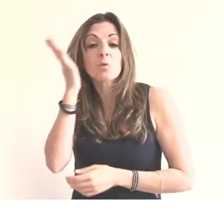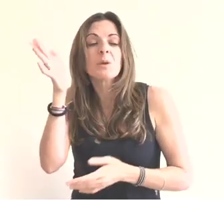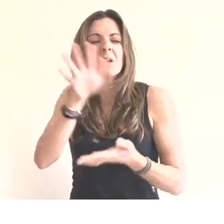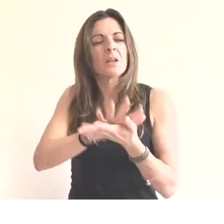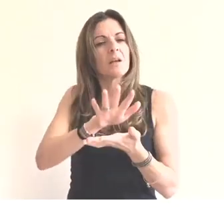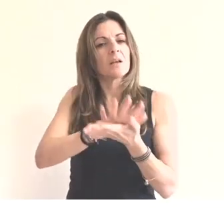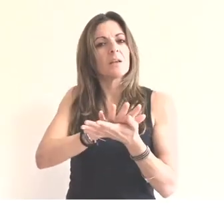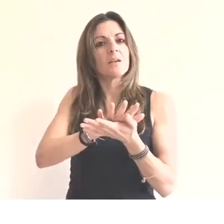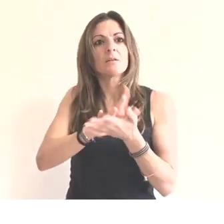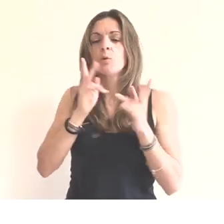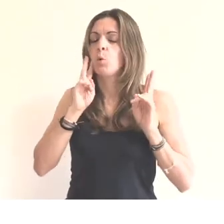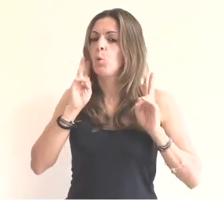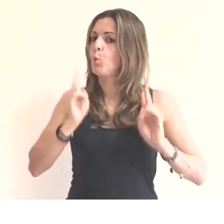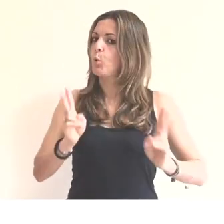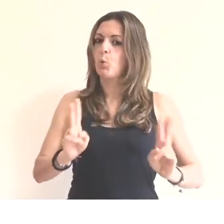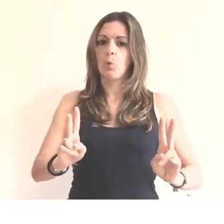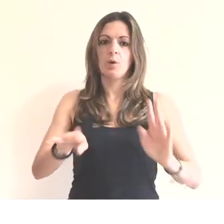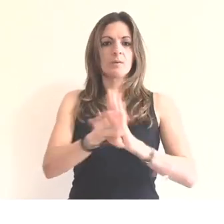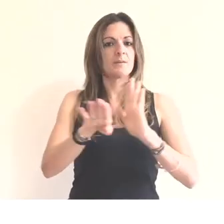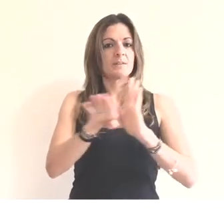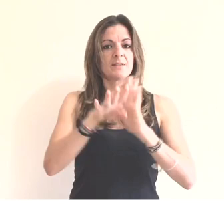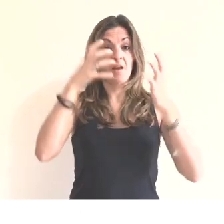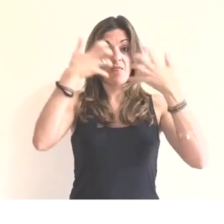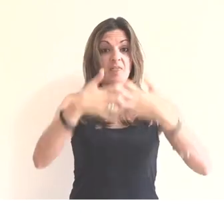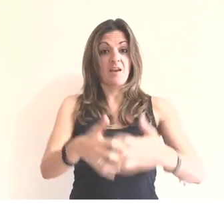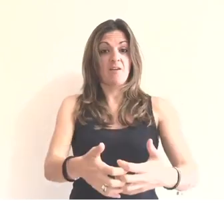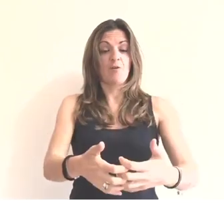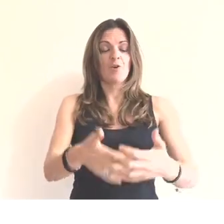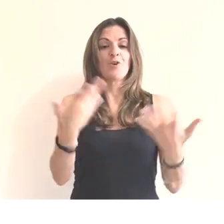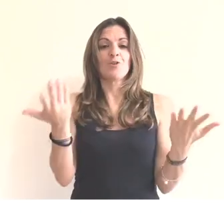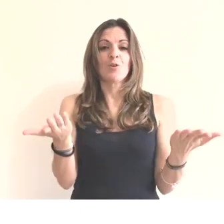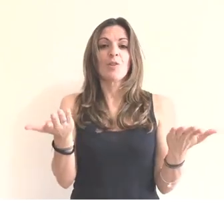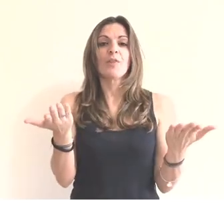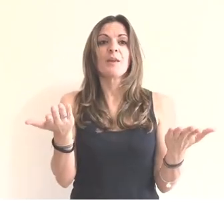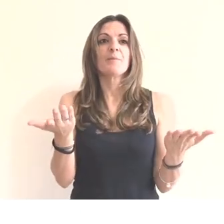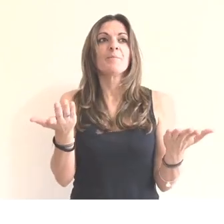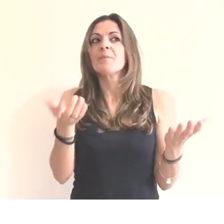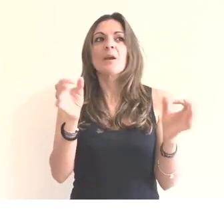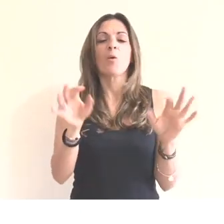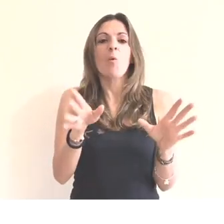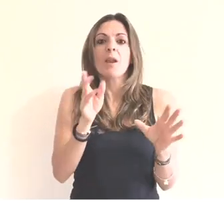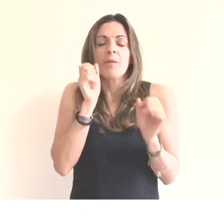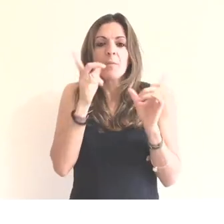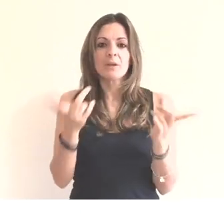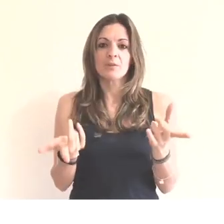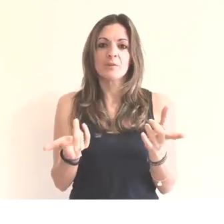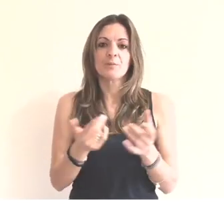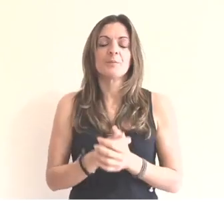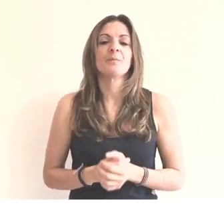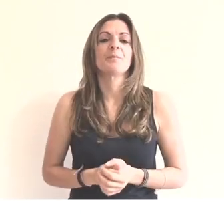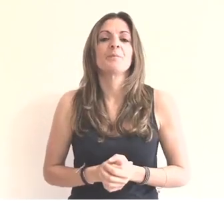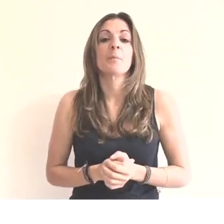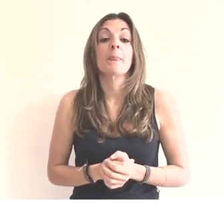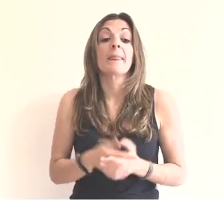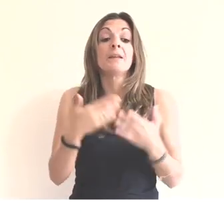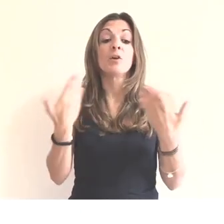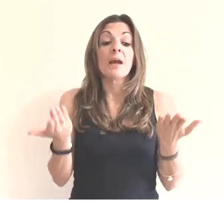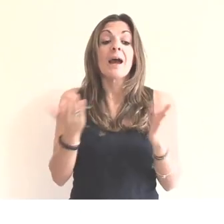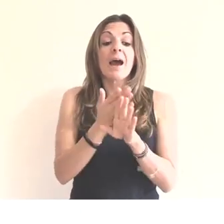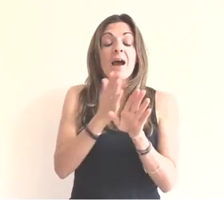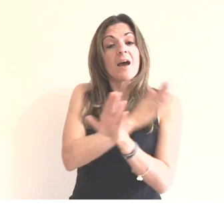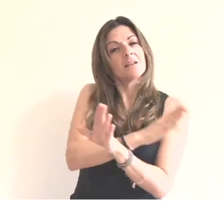ordenador, nuestro cerebro está continuamente recibiendo estímulos y cuando supuestamente llega la hora de dormir, todavía